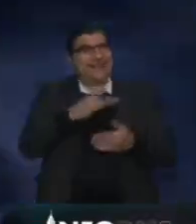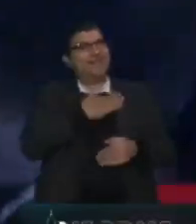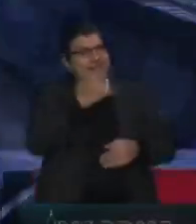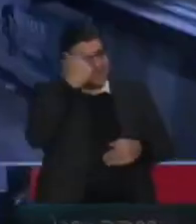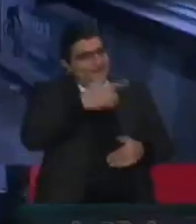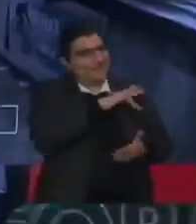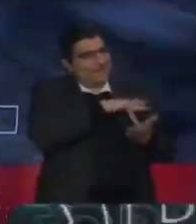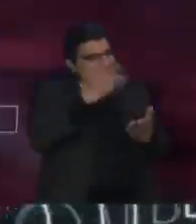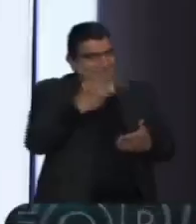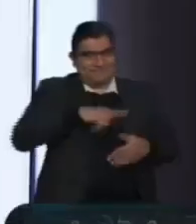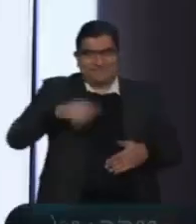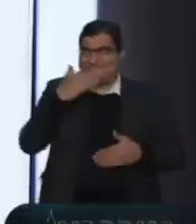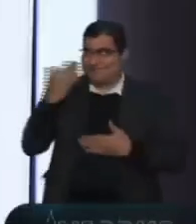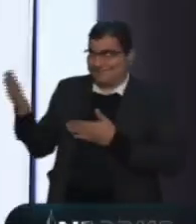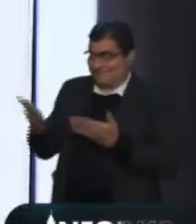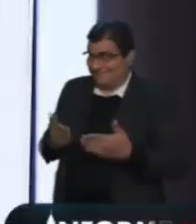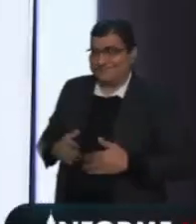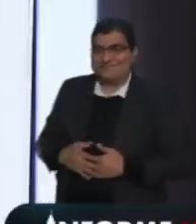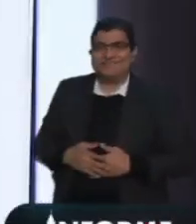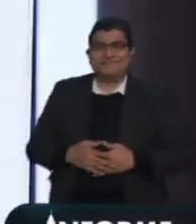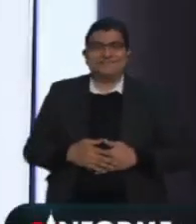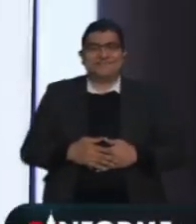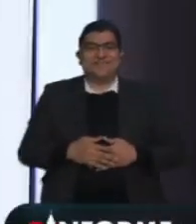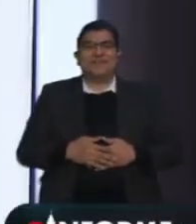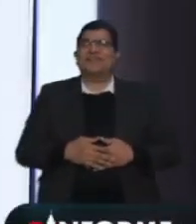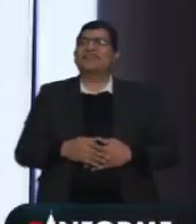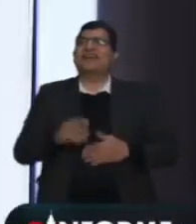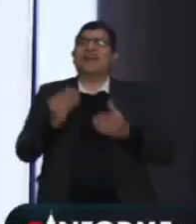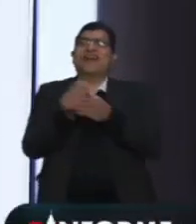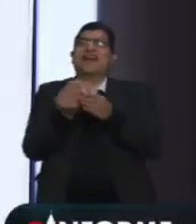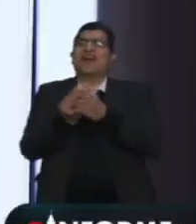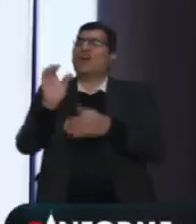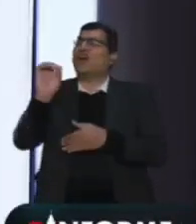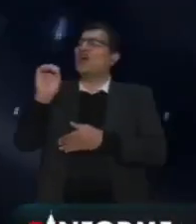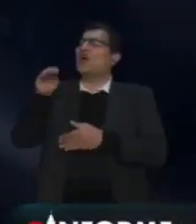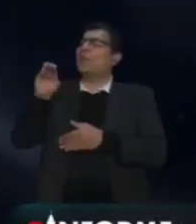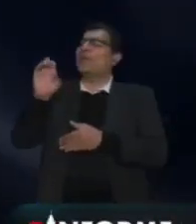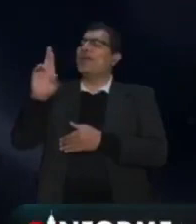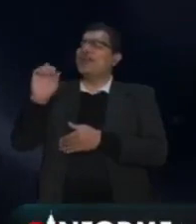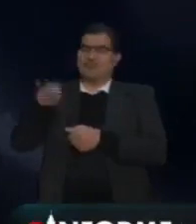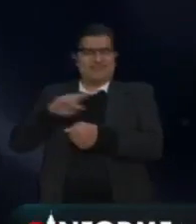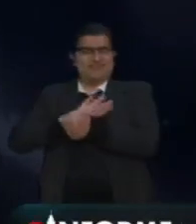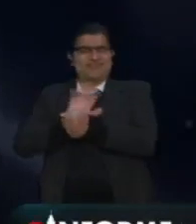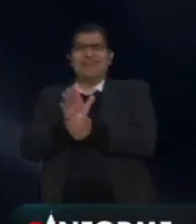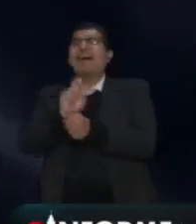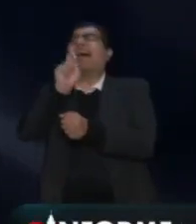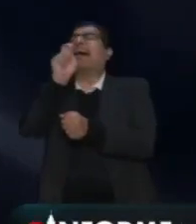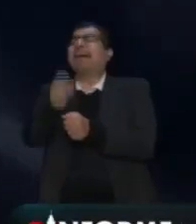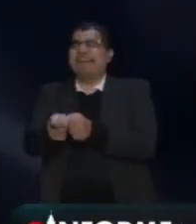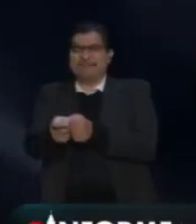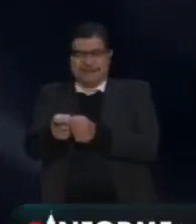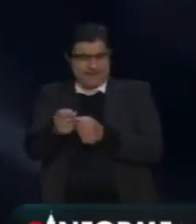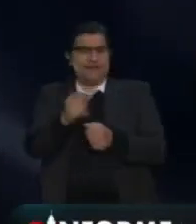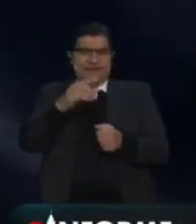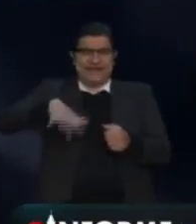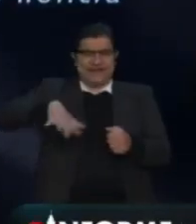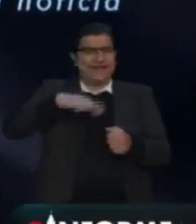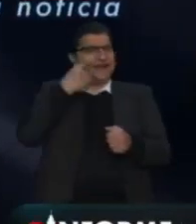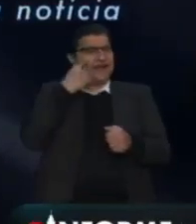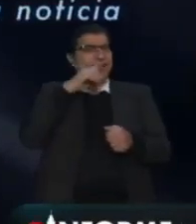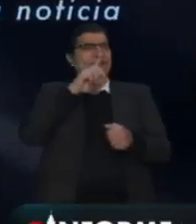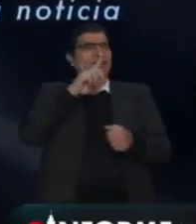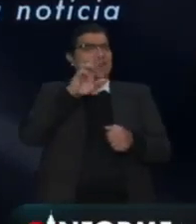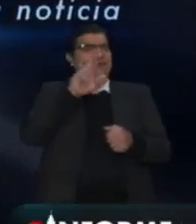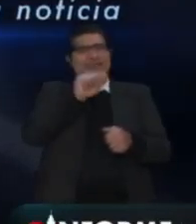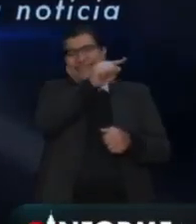noches. El Omicron, que... Mira, estaba escuchando a la doctora Van